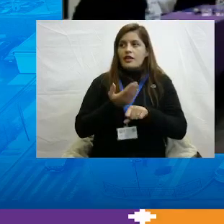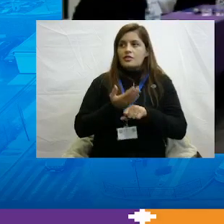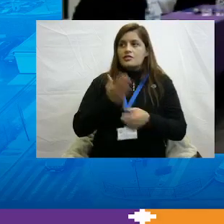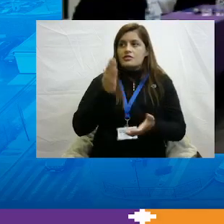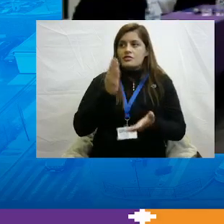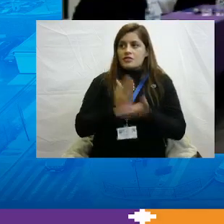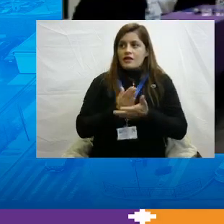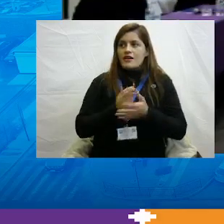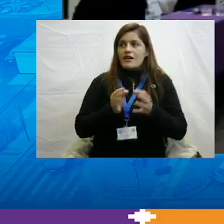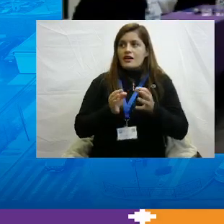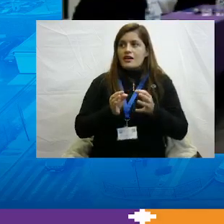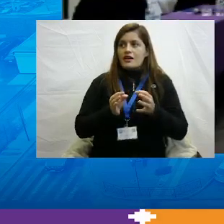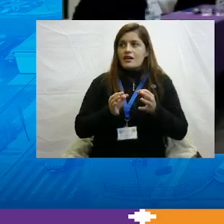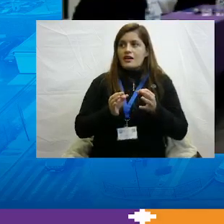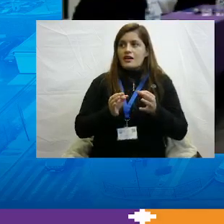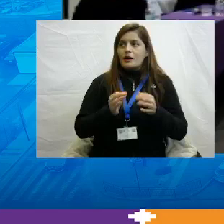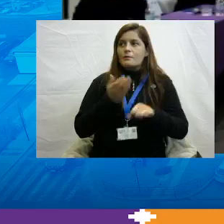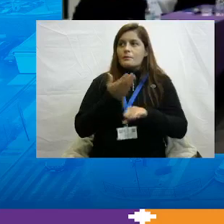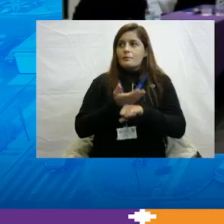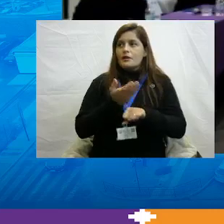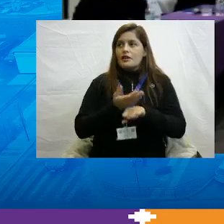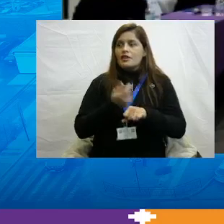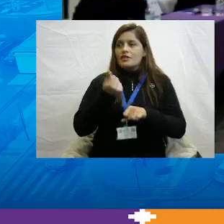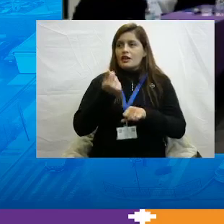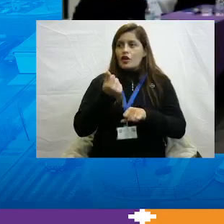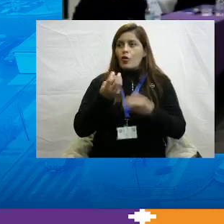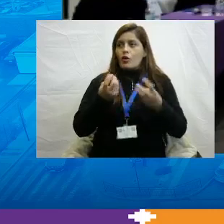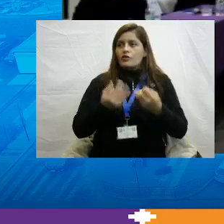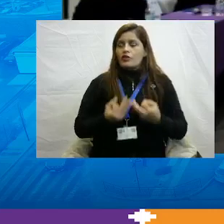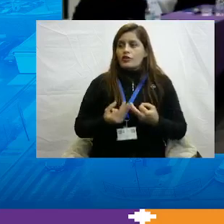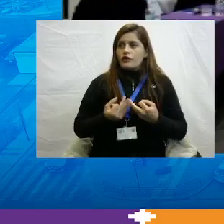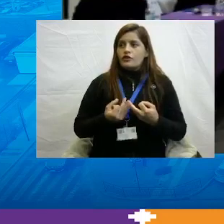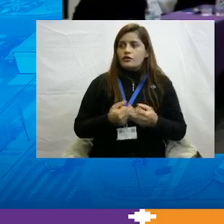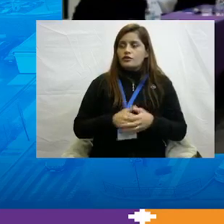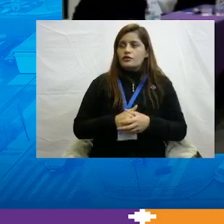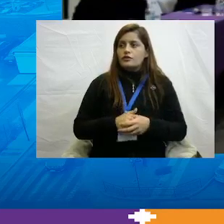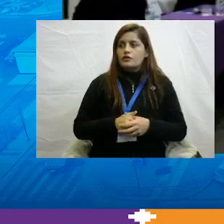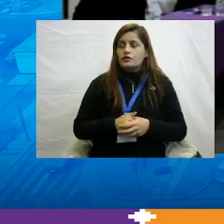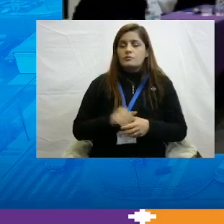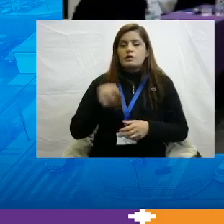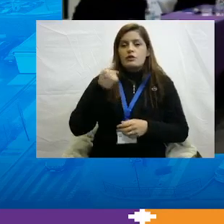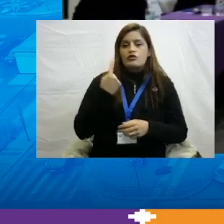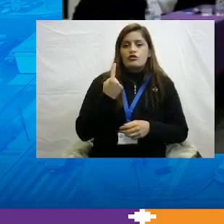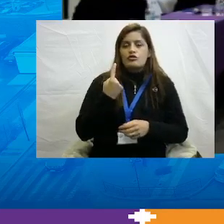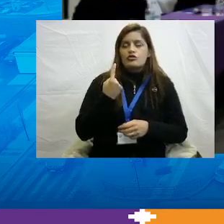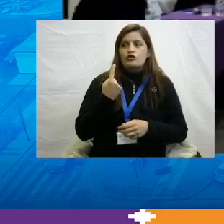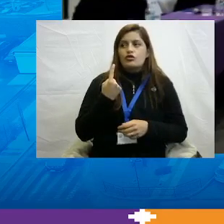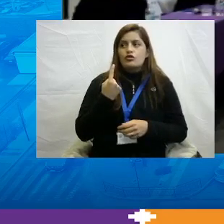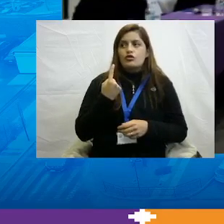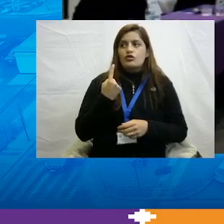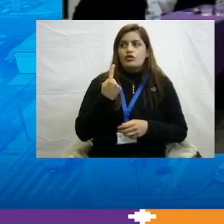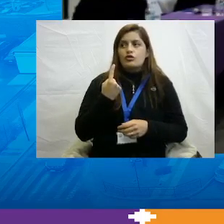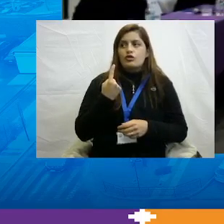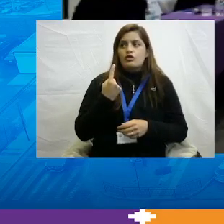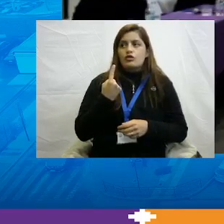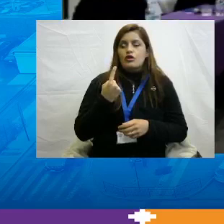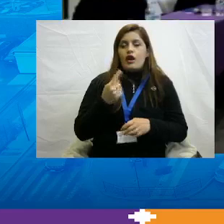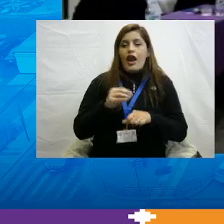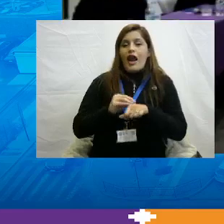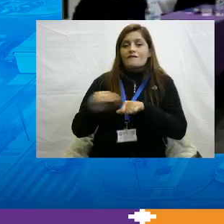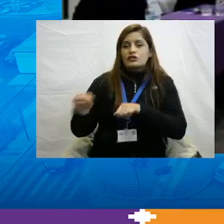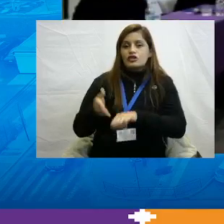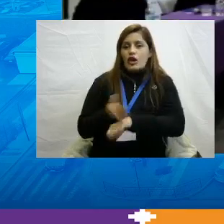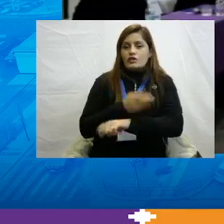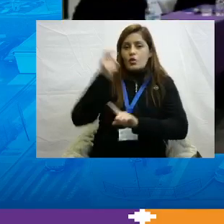declararse que el despido fue injustificado y solicita las siguientes indemnizaciones. En primer lugar, la indemnización sustitutiva de aviso previo, que